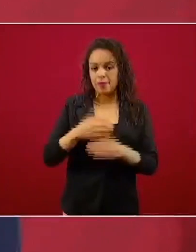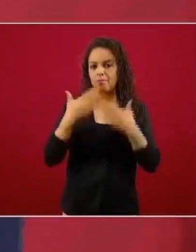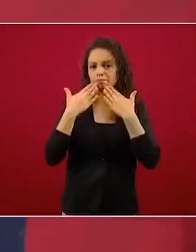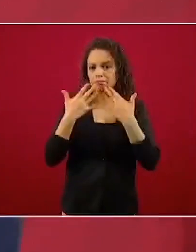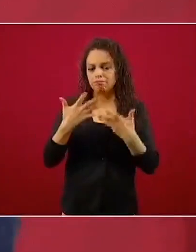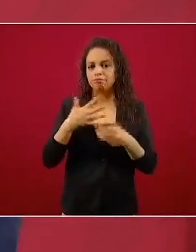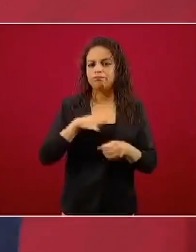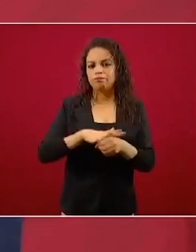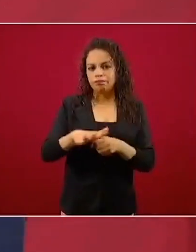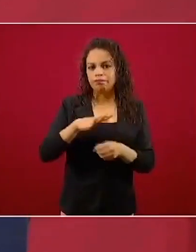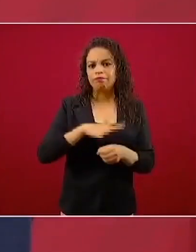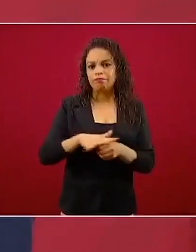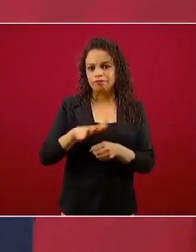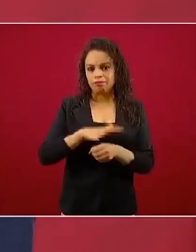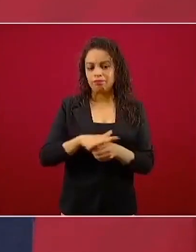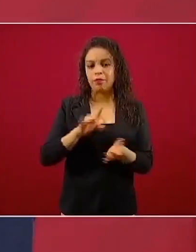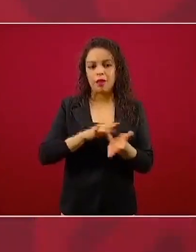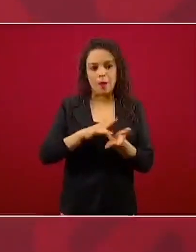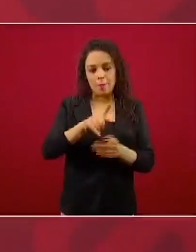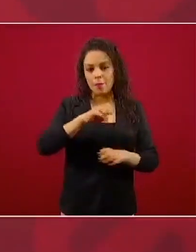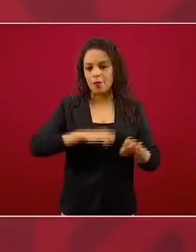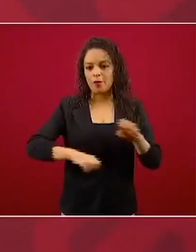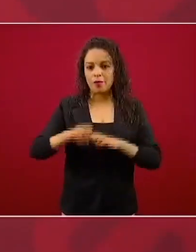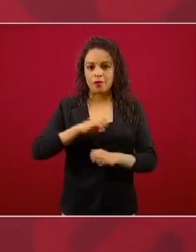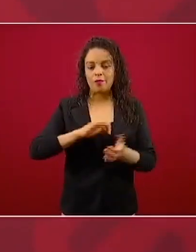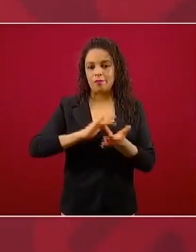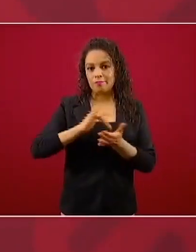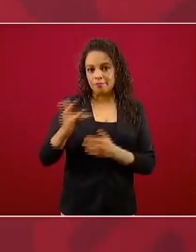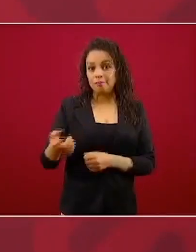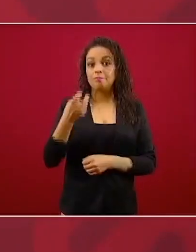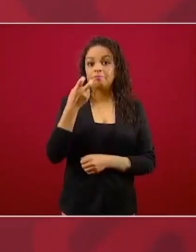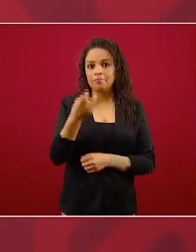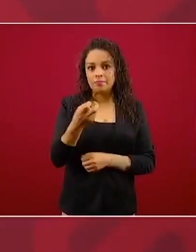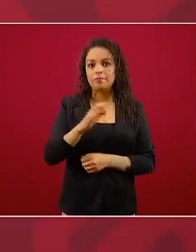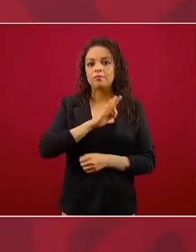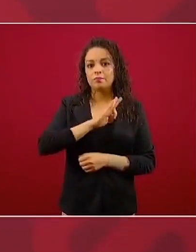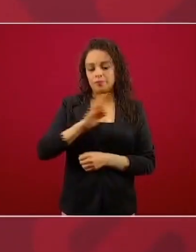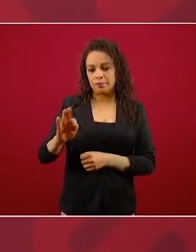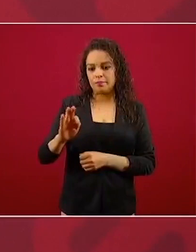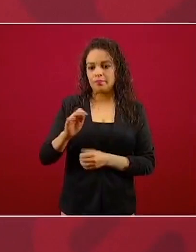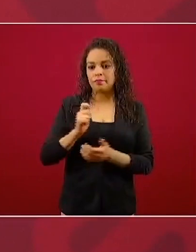suficiente por las contribuciones, se tiene para pagar la nómina,